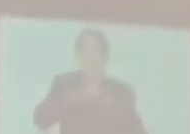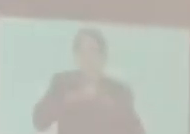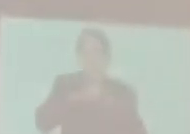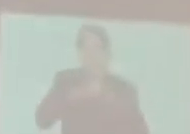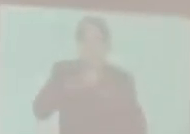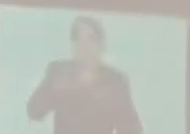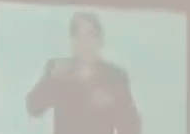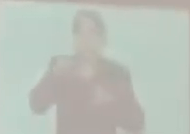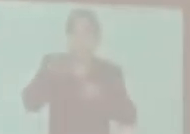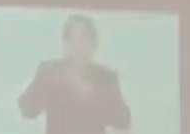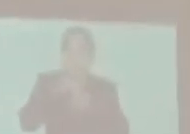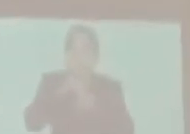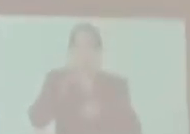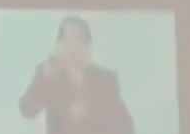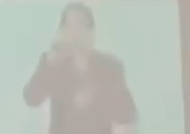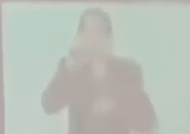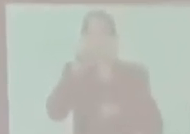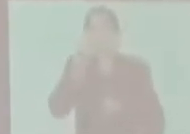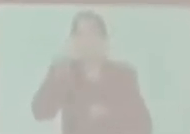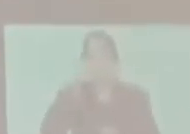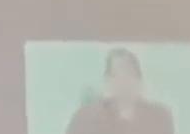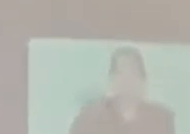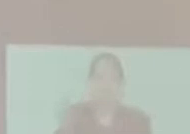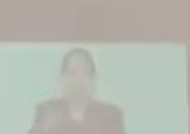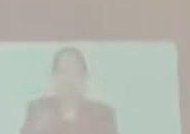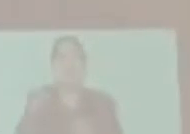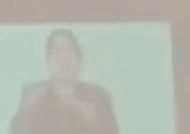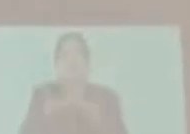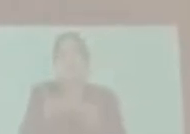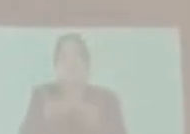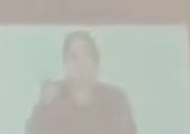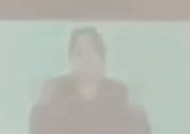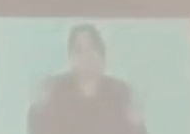IMSS previo a la pandemia. En este año se han abierto